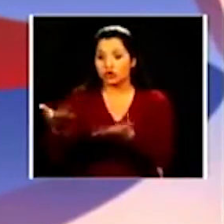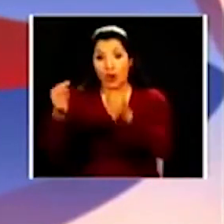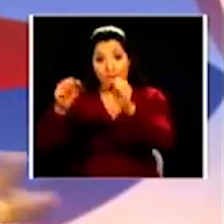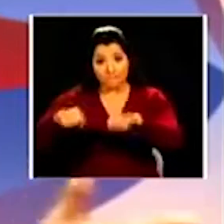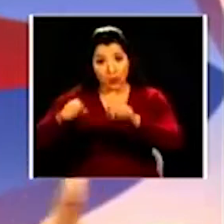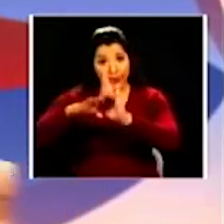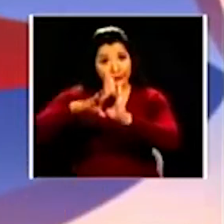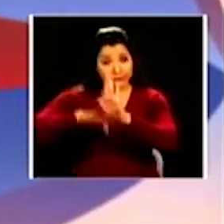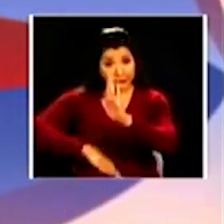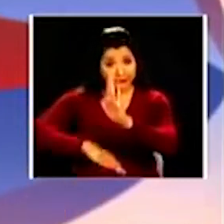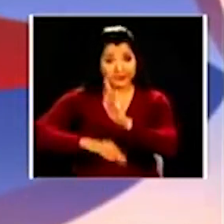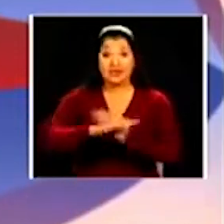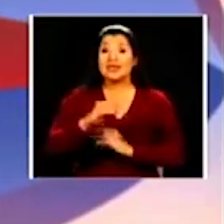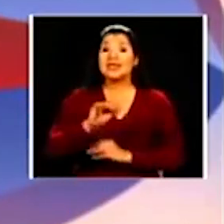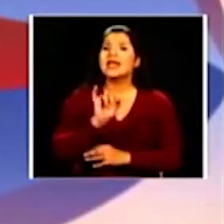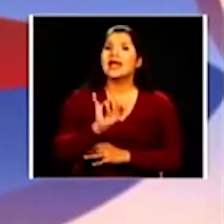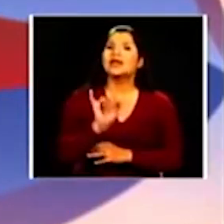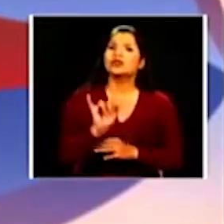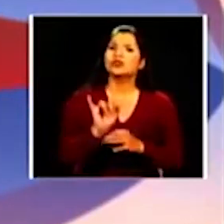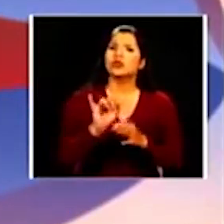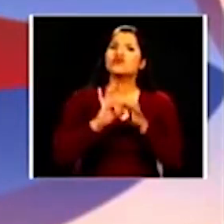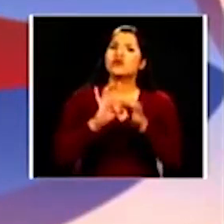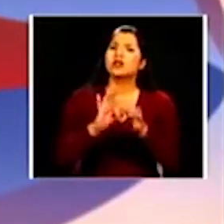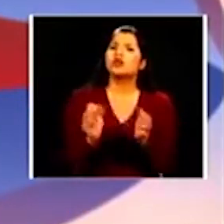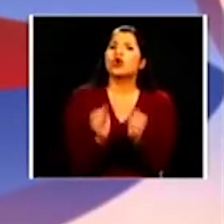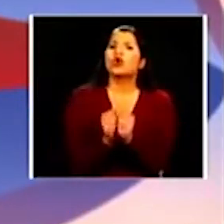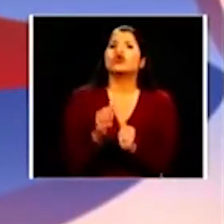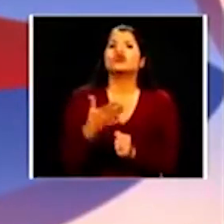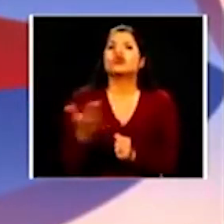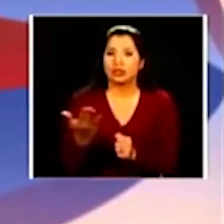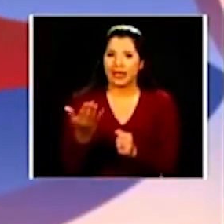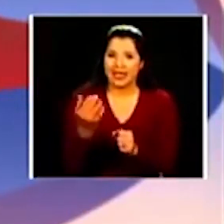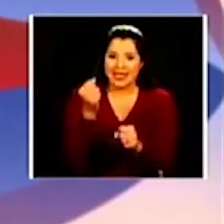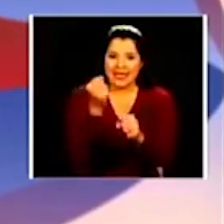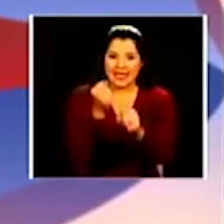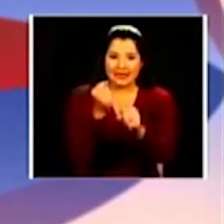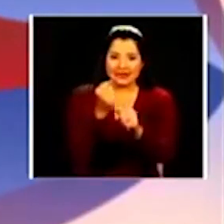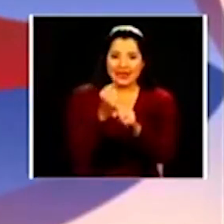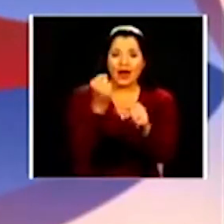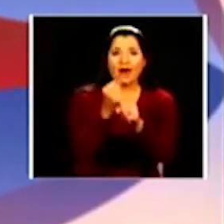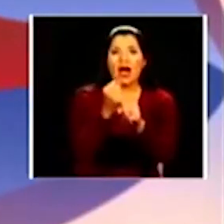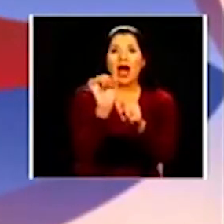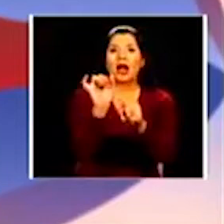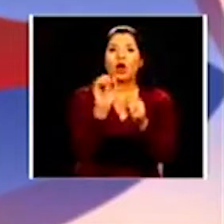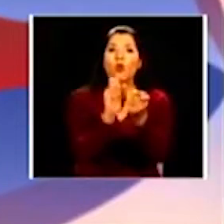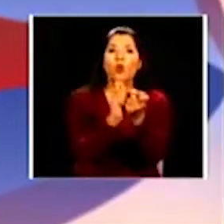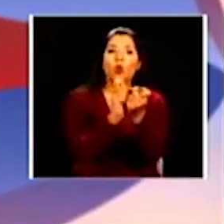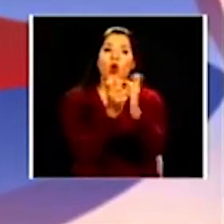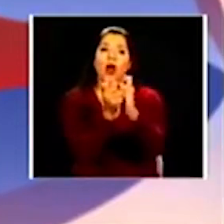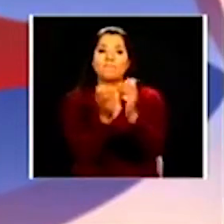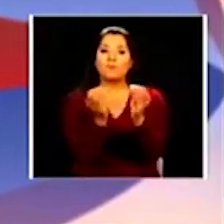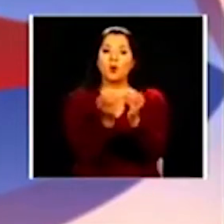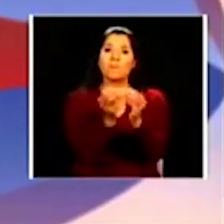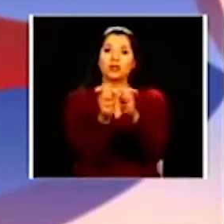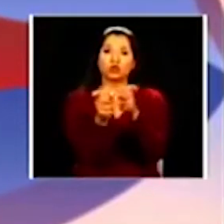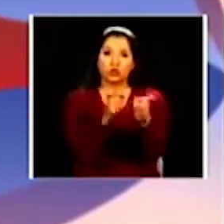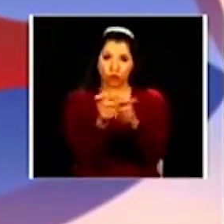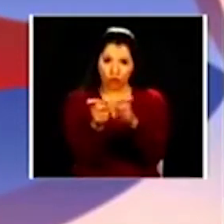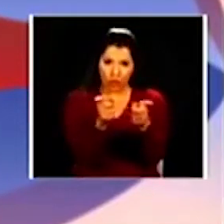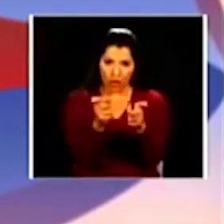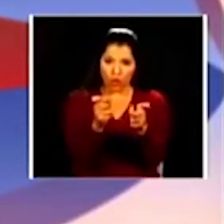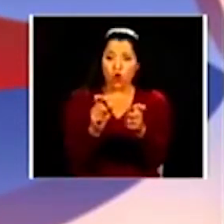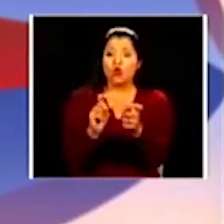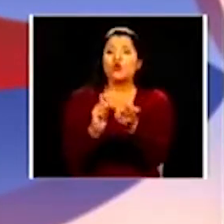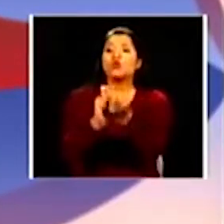y esto tiene que ver, pasa por trabajar en el tema de un tipo de cambio, en efecto, controlado, pero más un tipo de cambio real neutro